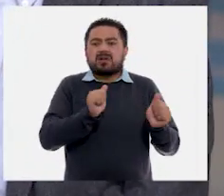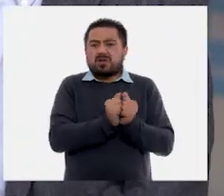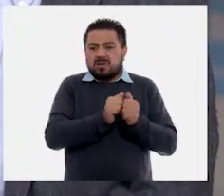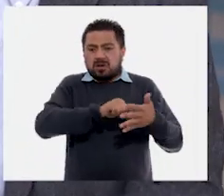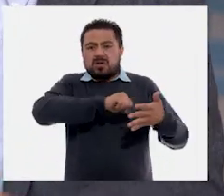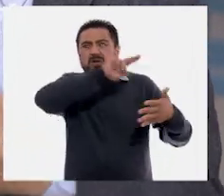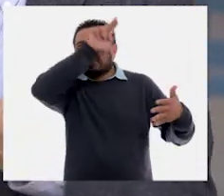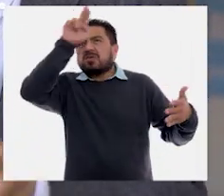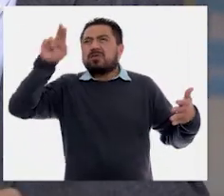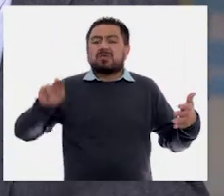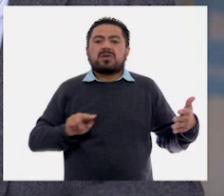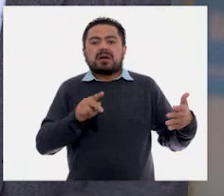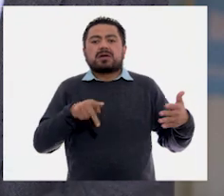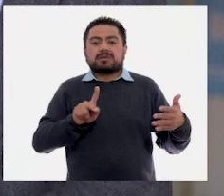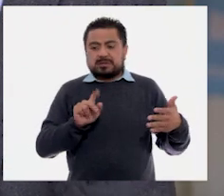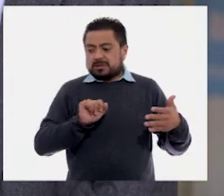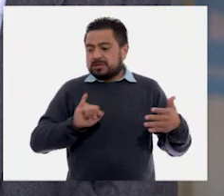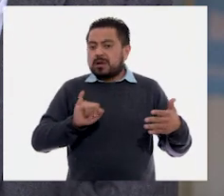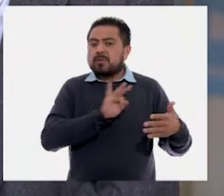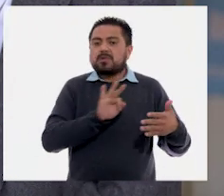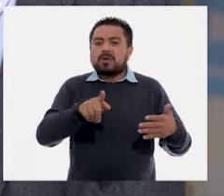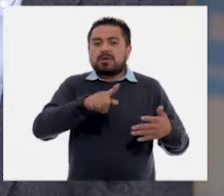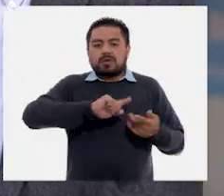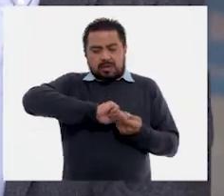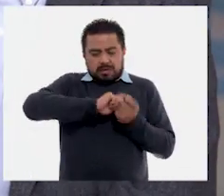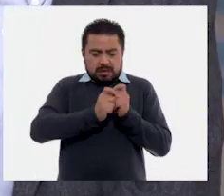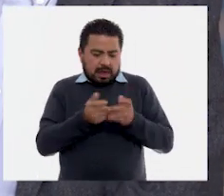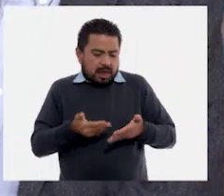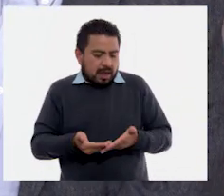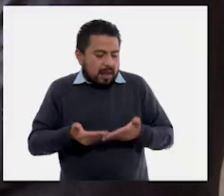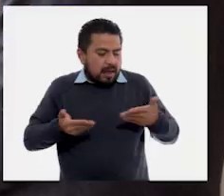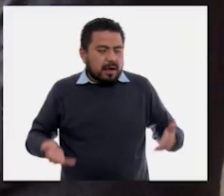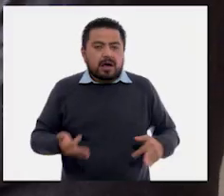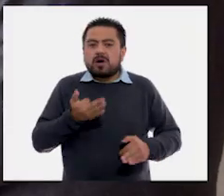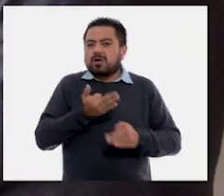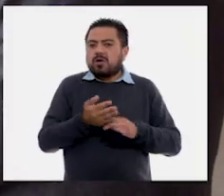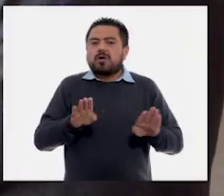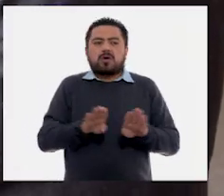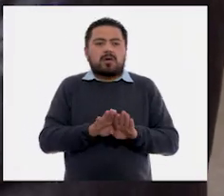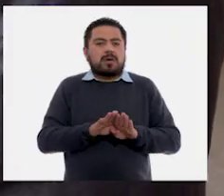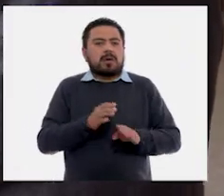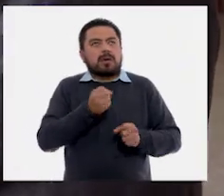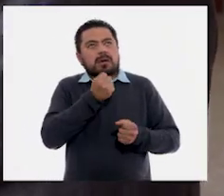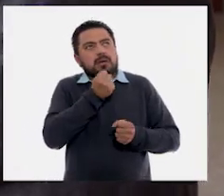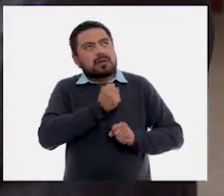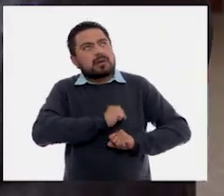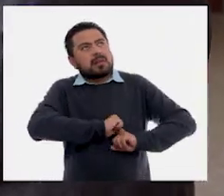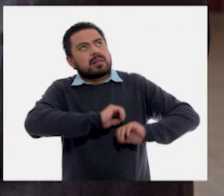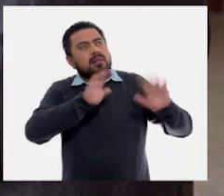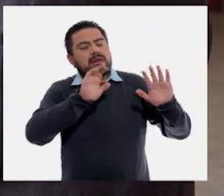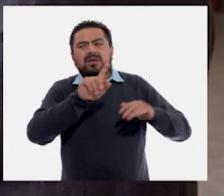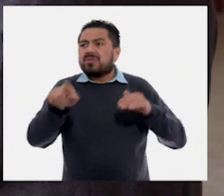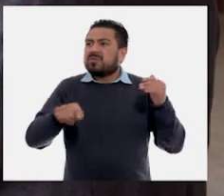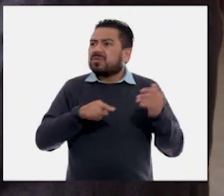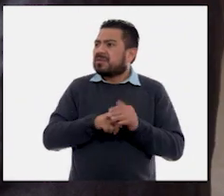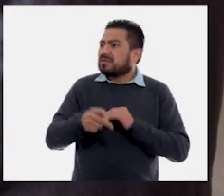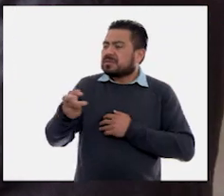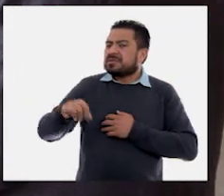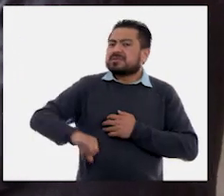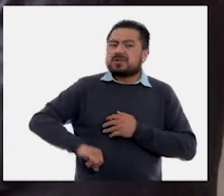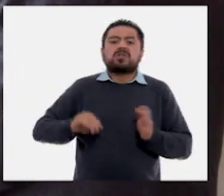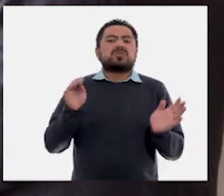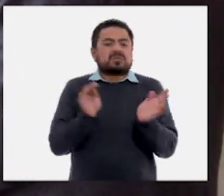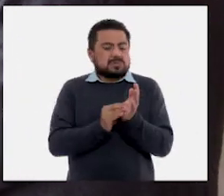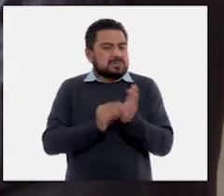muralismo, pero si lo podemos interpretar actualmente como buenos espectadores. Ese es un comentario muy interesante para que sigan